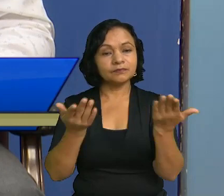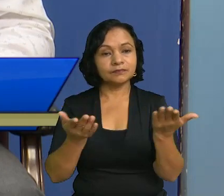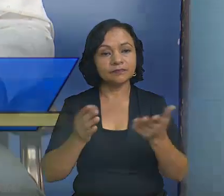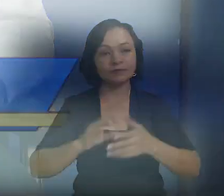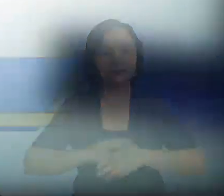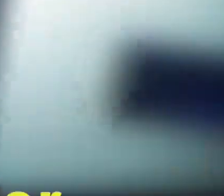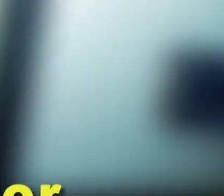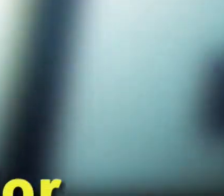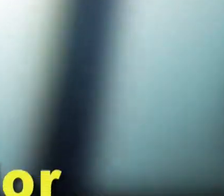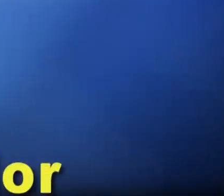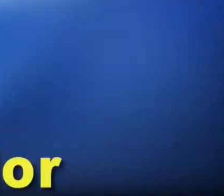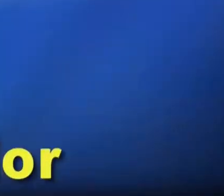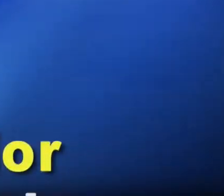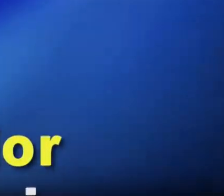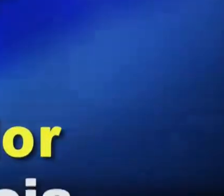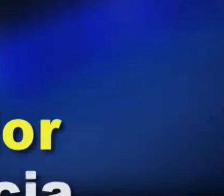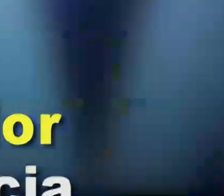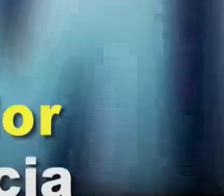edición